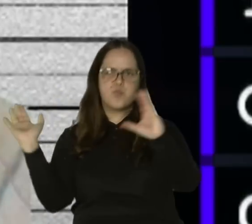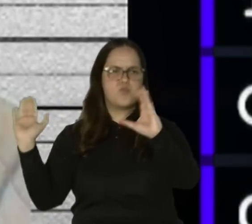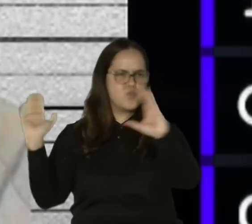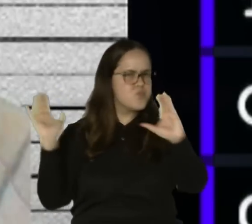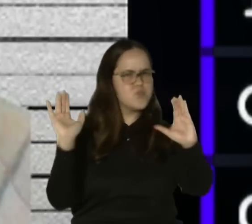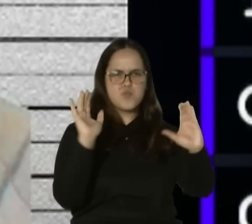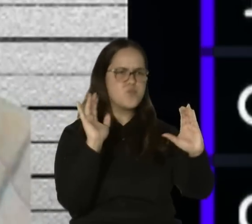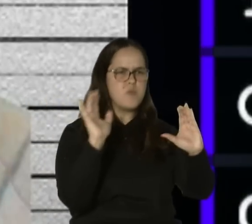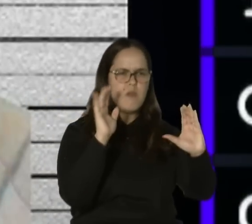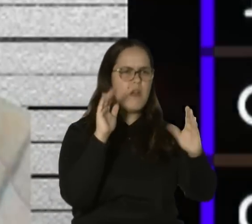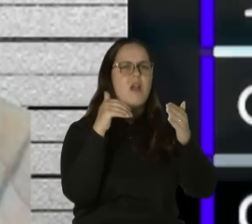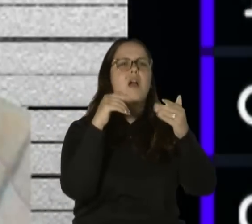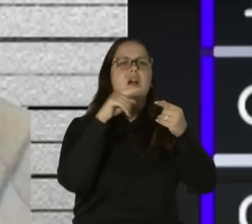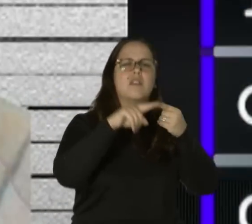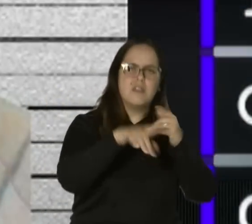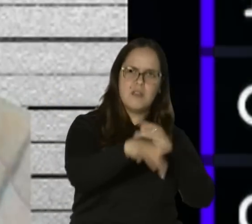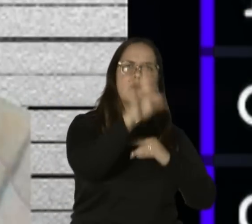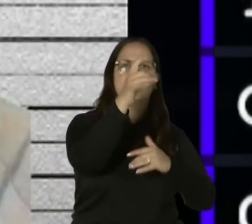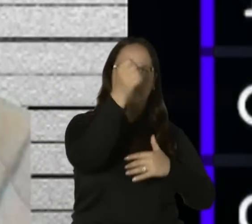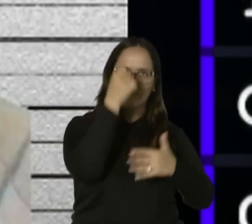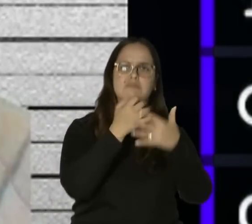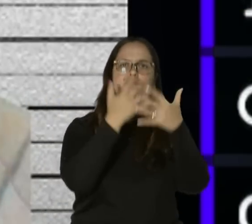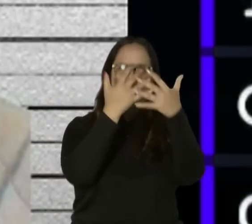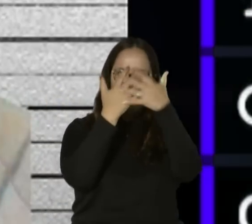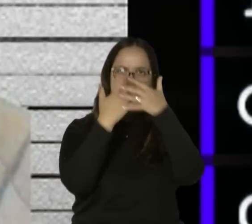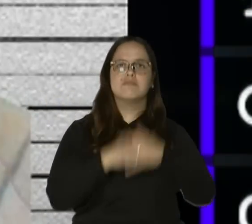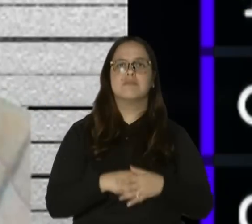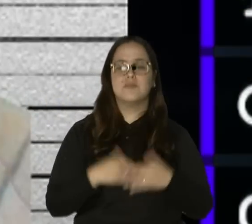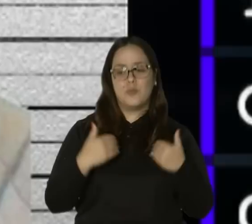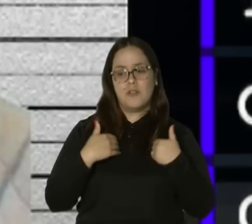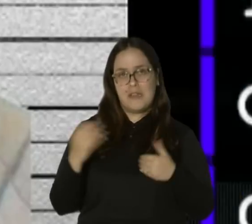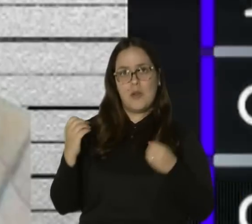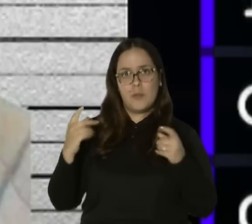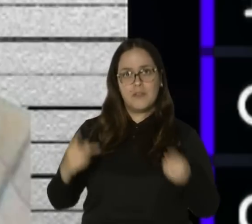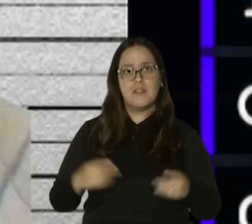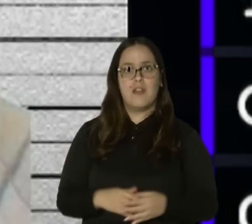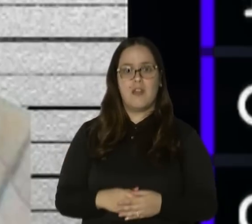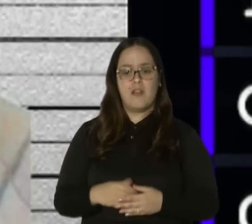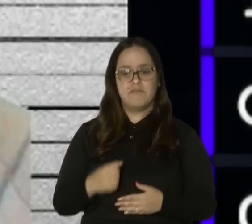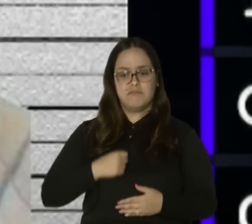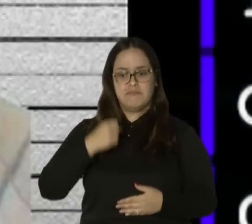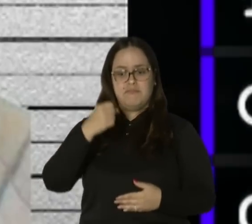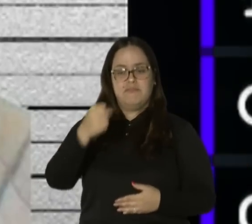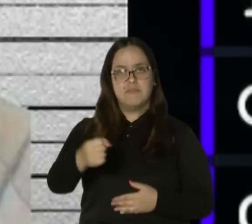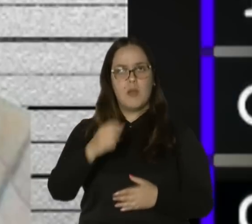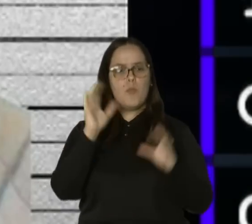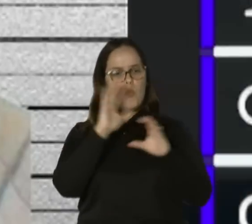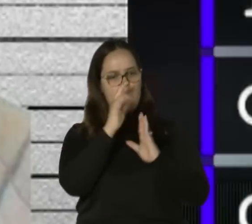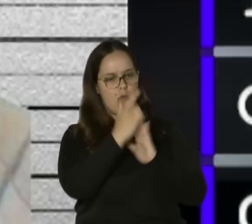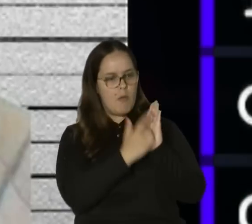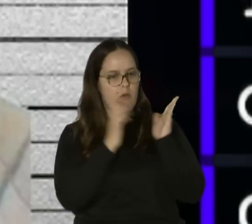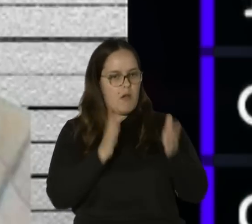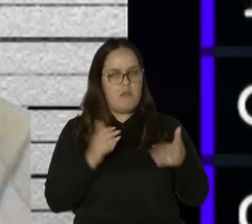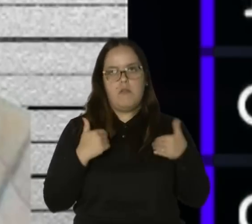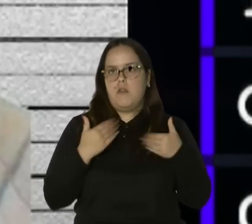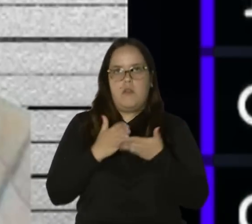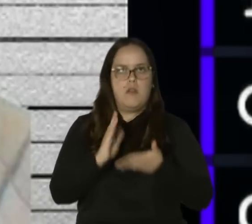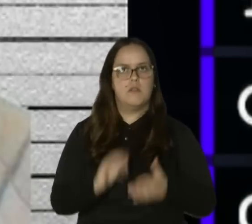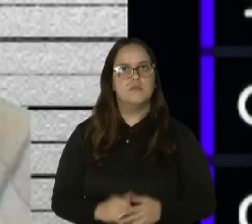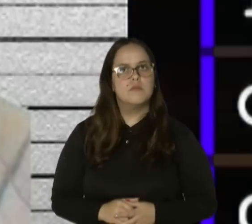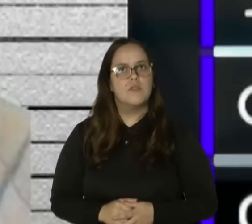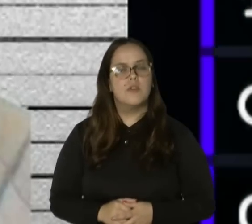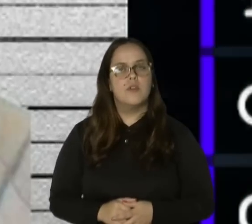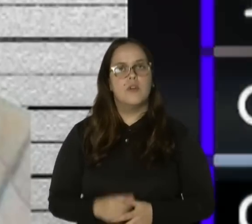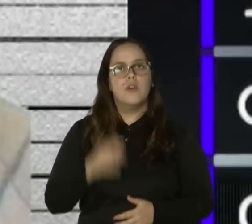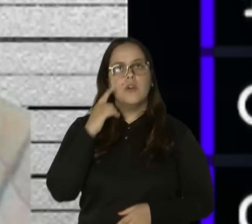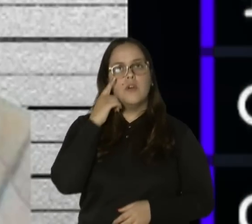Así que, Gaby, tienes esa oportunidad de entregarte. Busca a un abogado, tienes derecho al mismo. Y